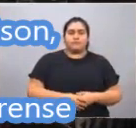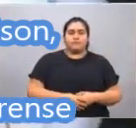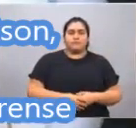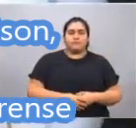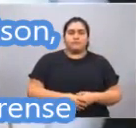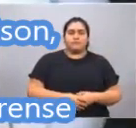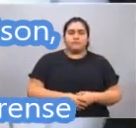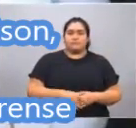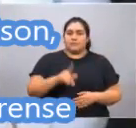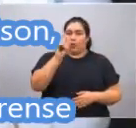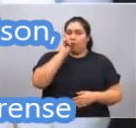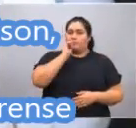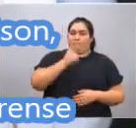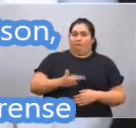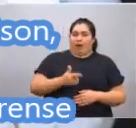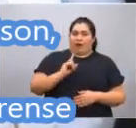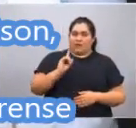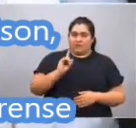No va a ser fácil,